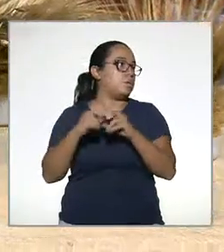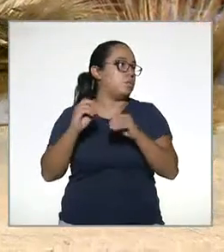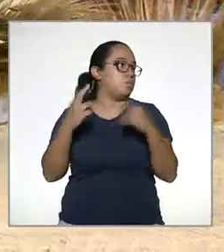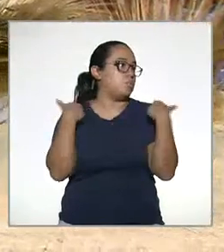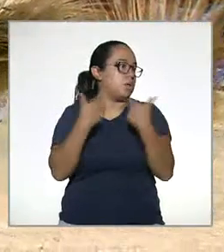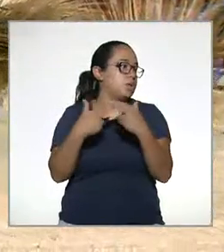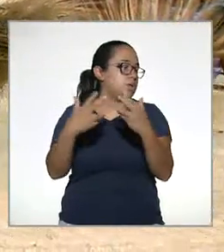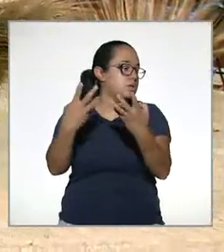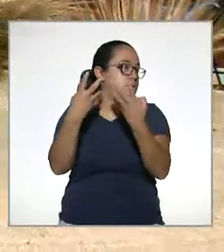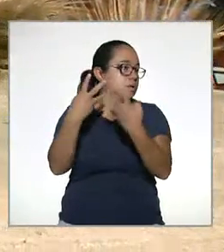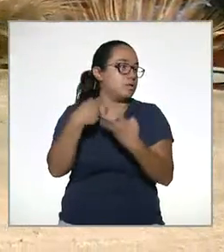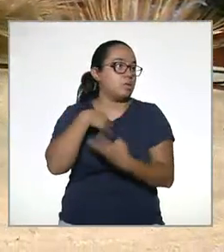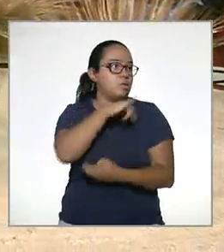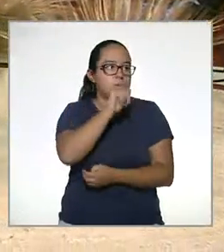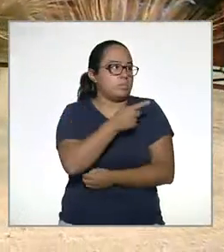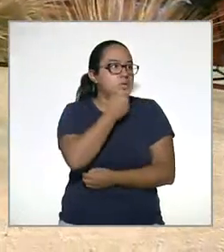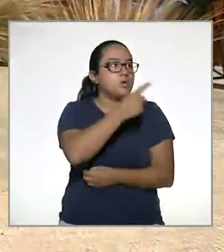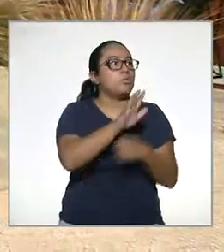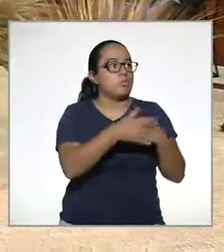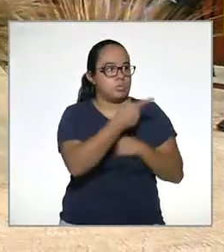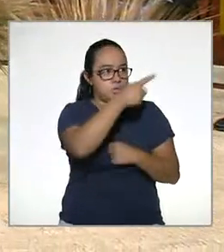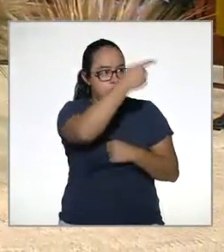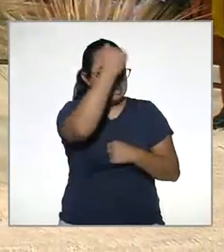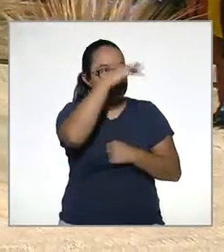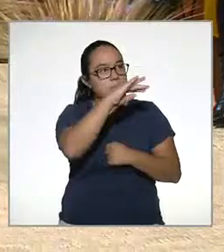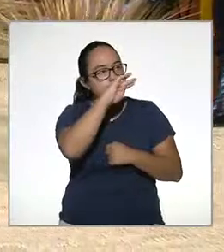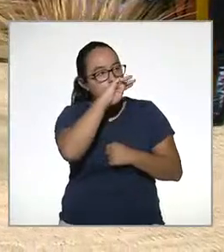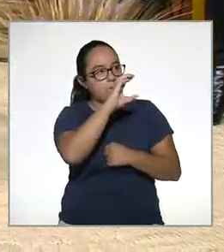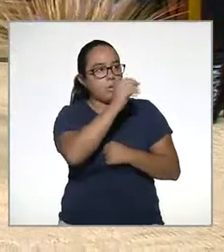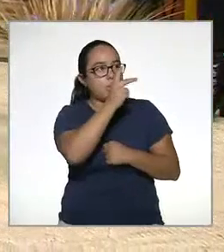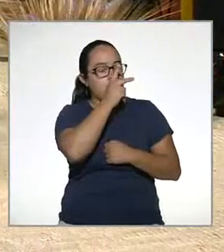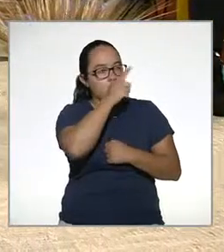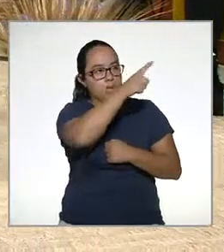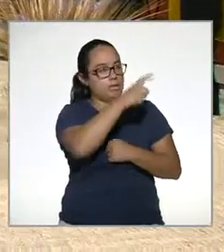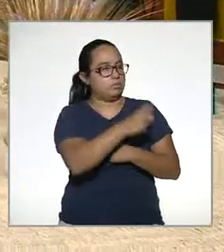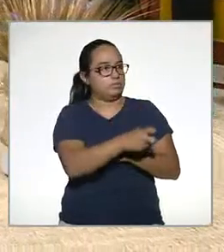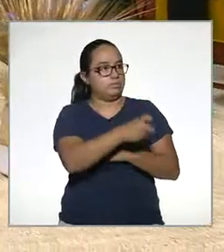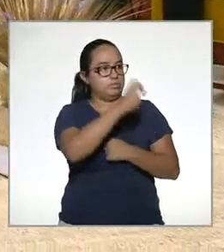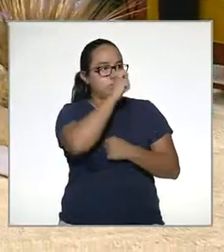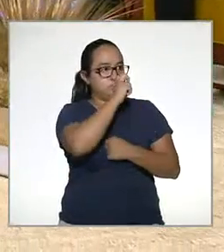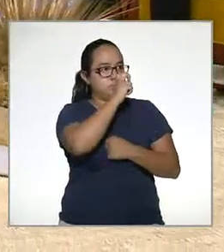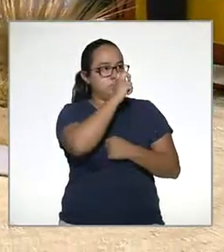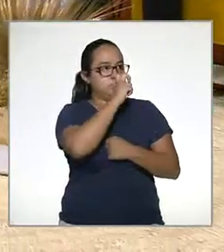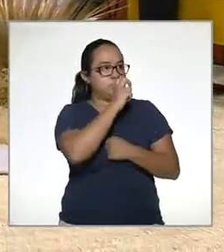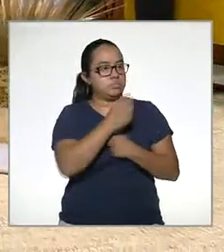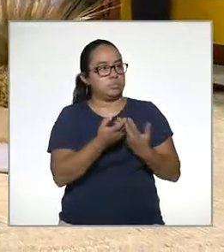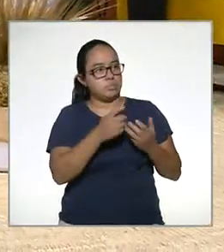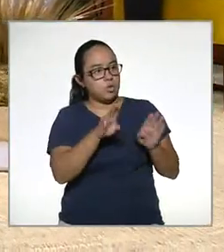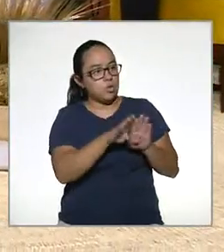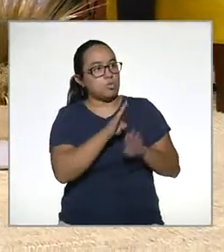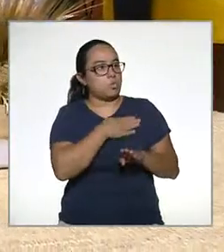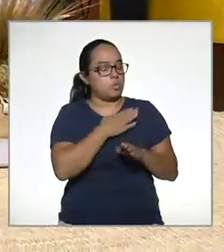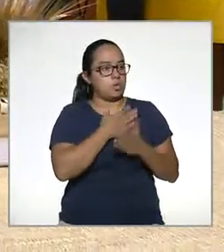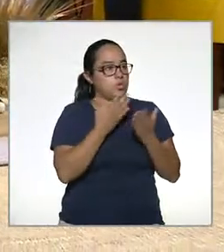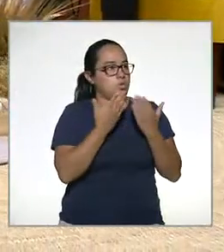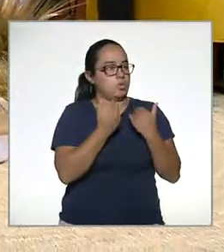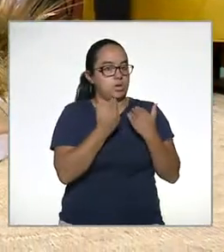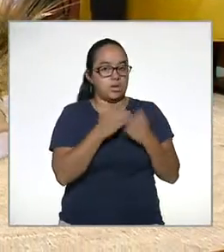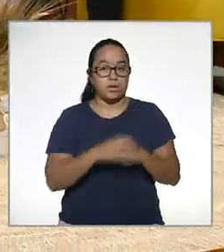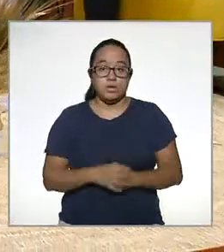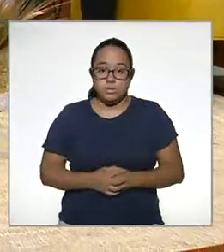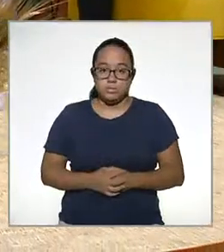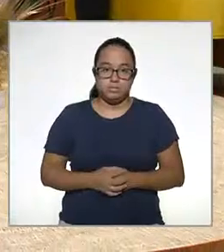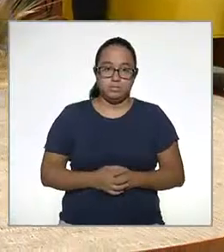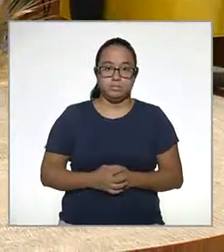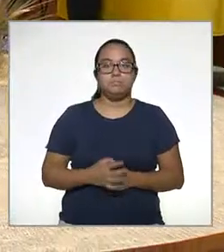maestra o lo que sea porque saben que uno es esta persona, pues a lo mejor poco accesible, ¿no? Entonces también